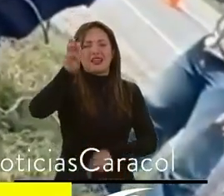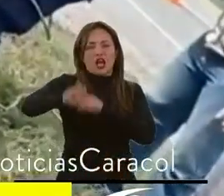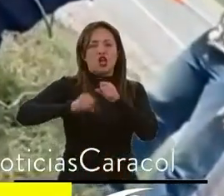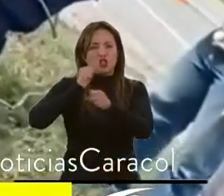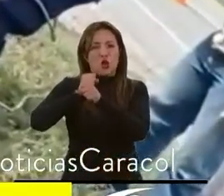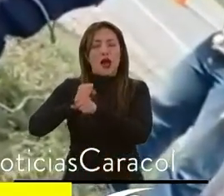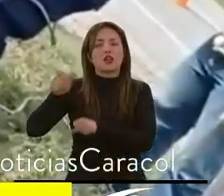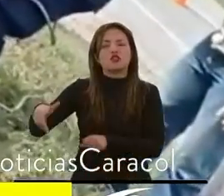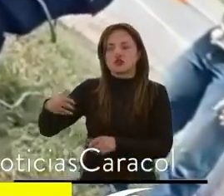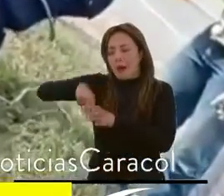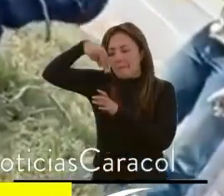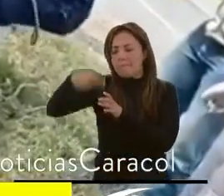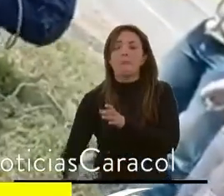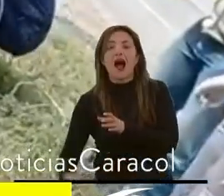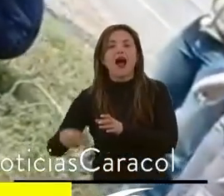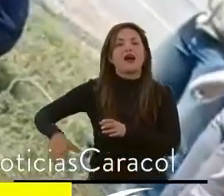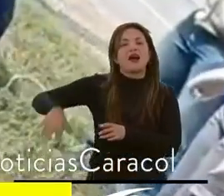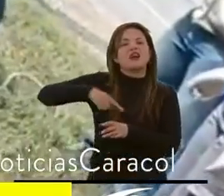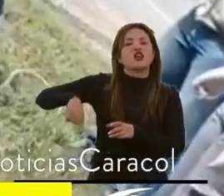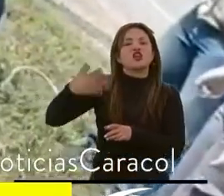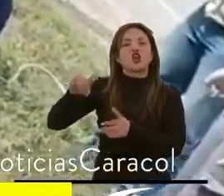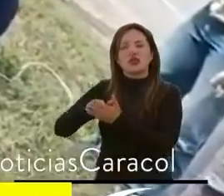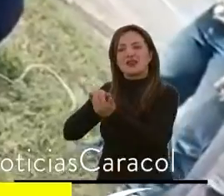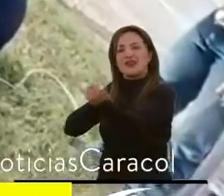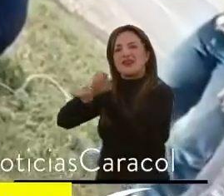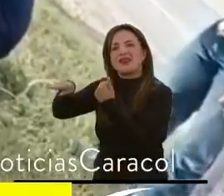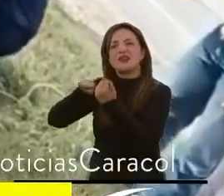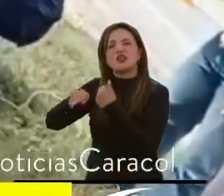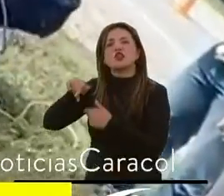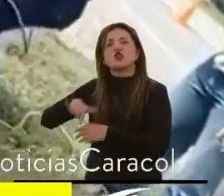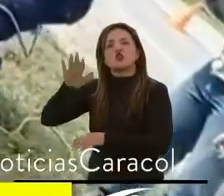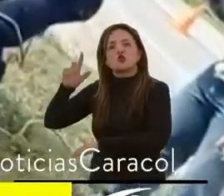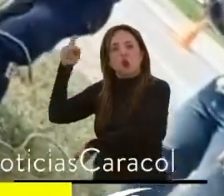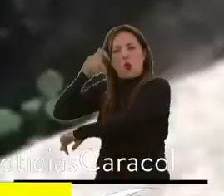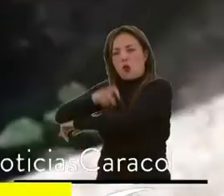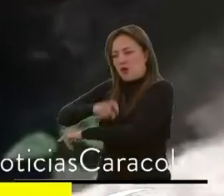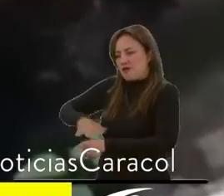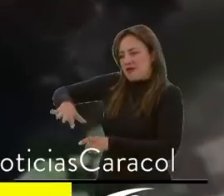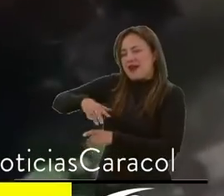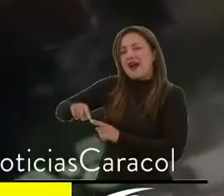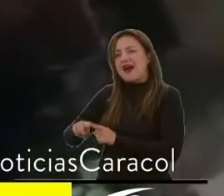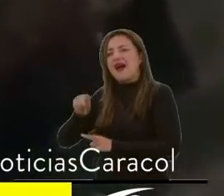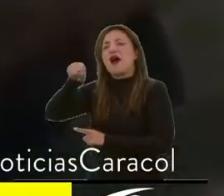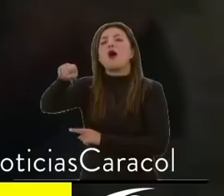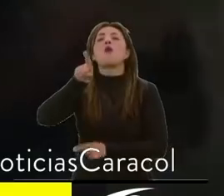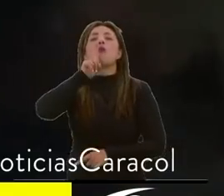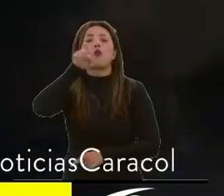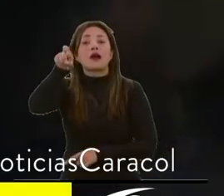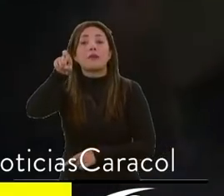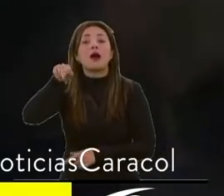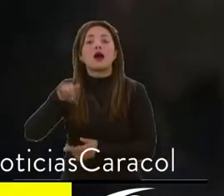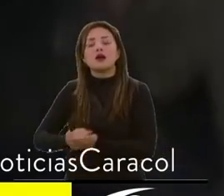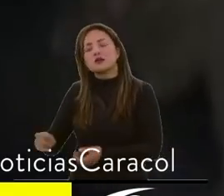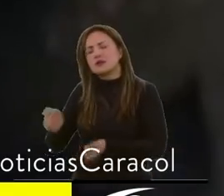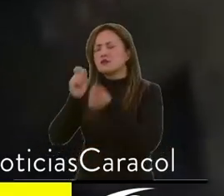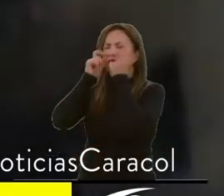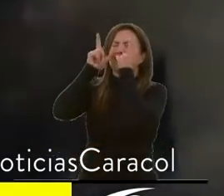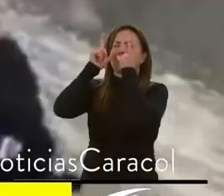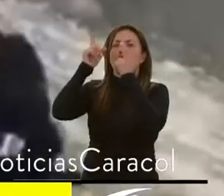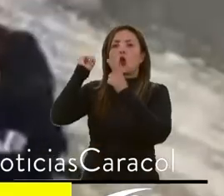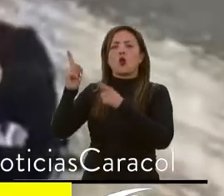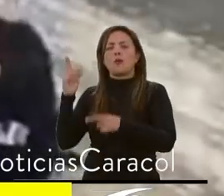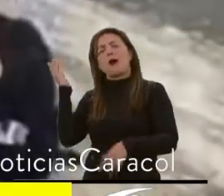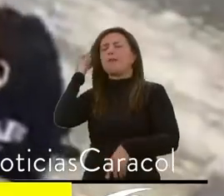alcantarilla, ubicada en el kilómetro 12 de la vía que comunica el puerto petrolero con Bucaramanga. Solo hasta que ella despertó, tras el golpe, pudo